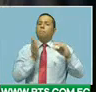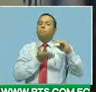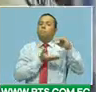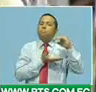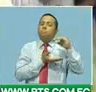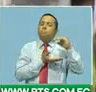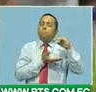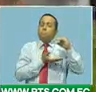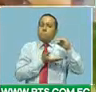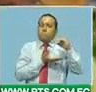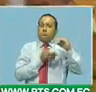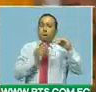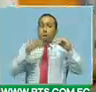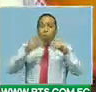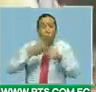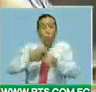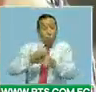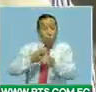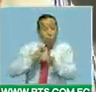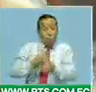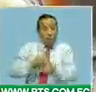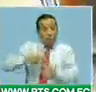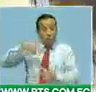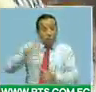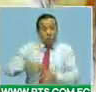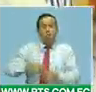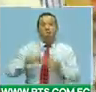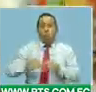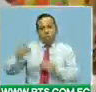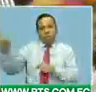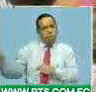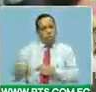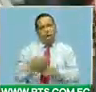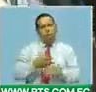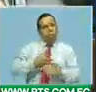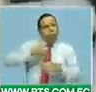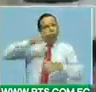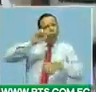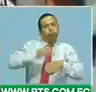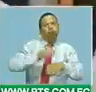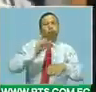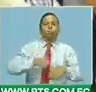por el cual su vida dependa de la cirugía. Informó Celeste Dueñas.